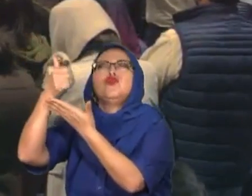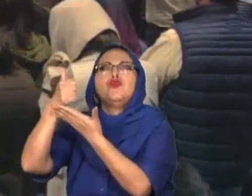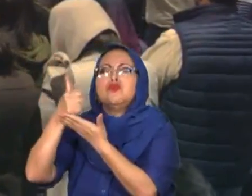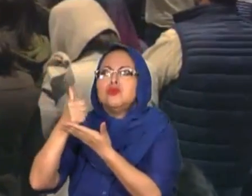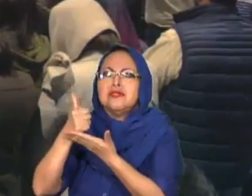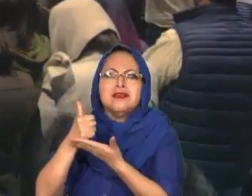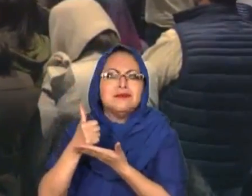Ayúdame, Señor,